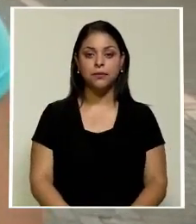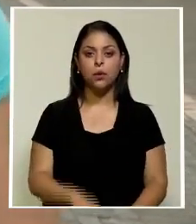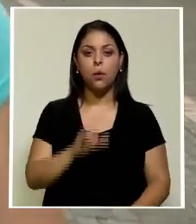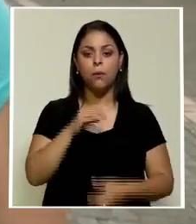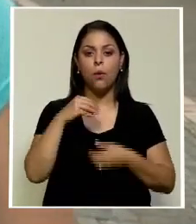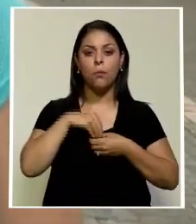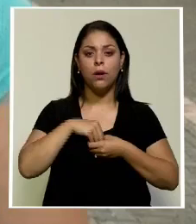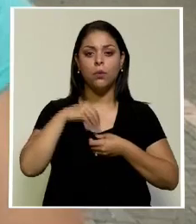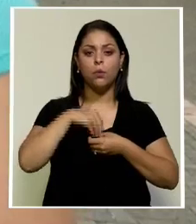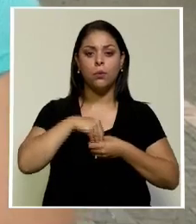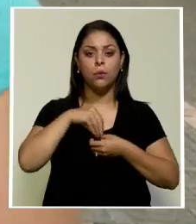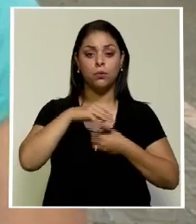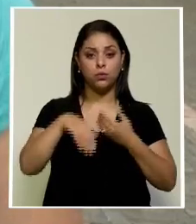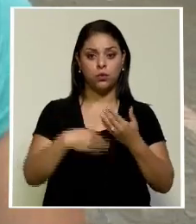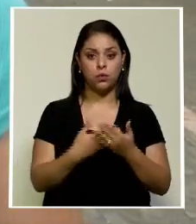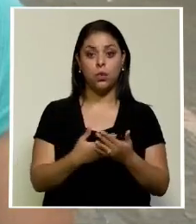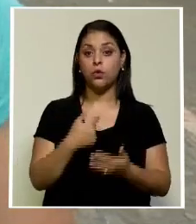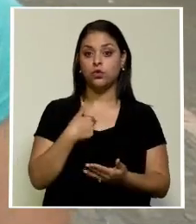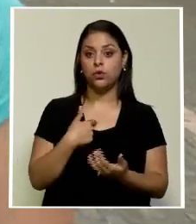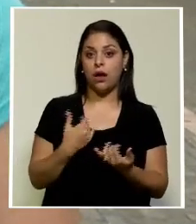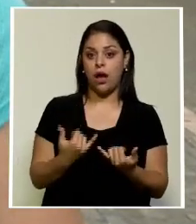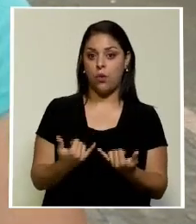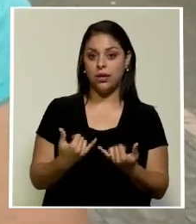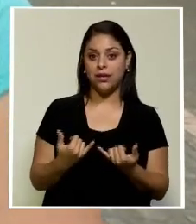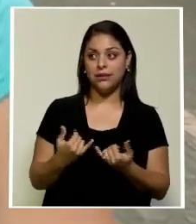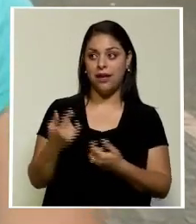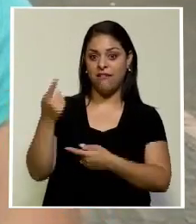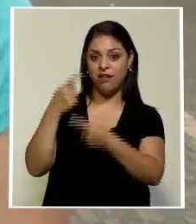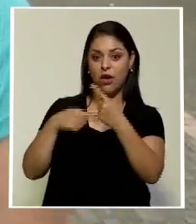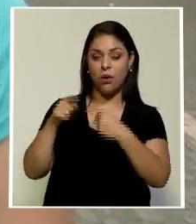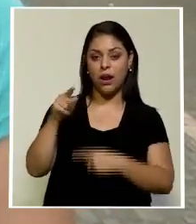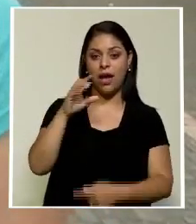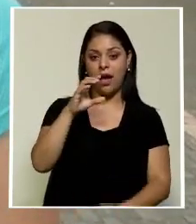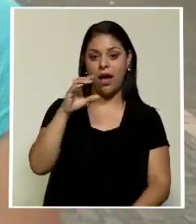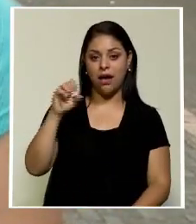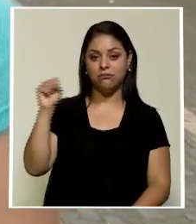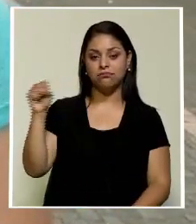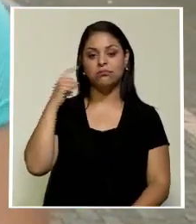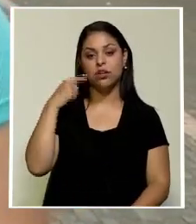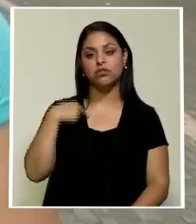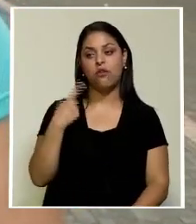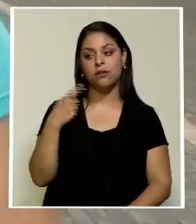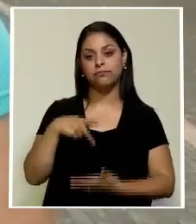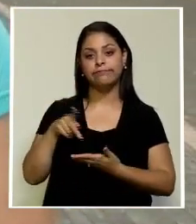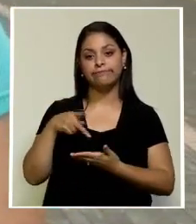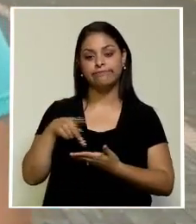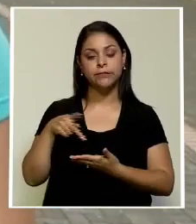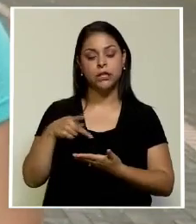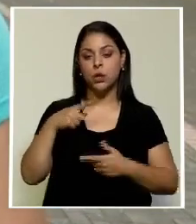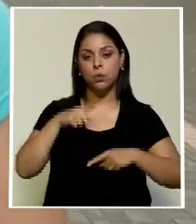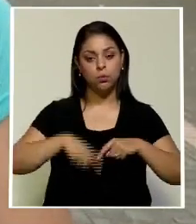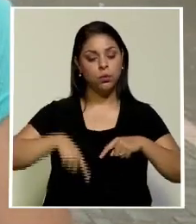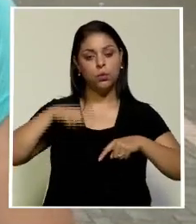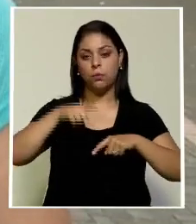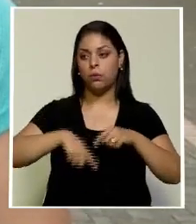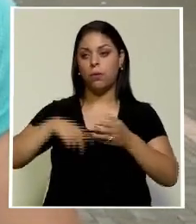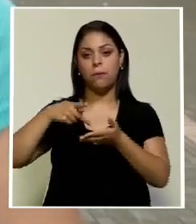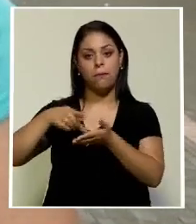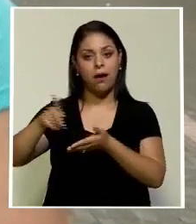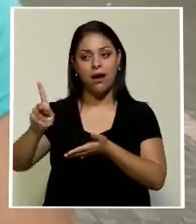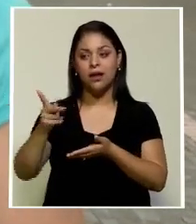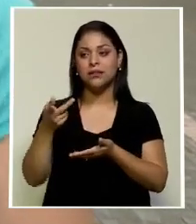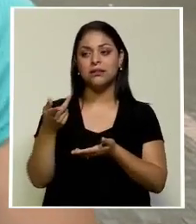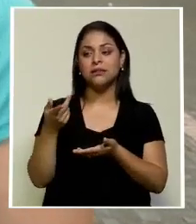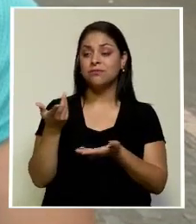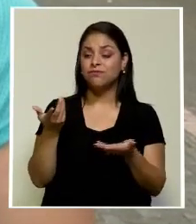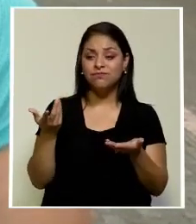acumulando todo. De hecho, ahorita vengo de la caja porque tengo cuentas acumuladas y como no he podido pagar un arreglo,